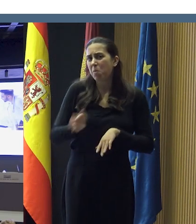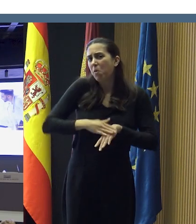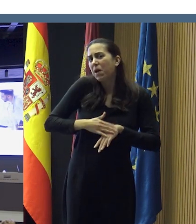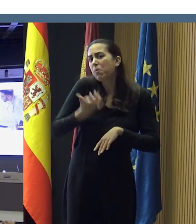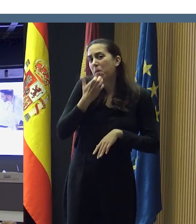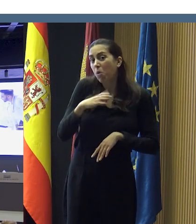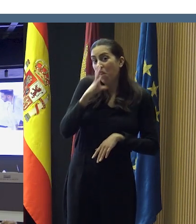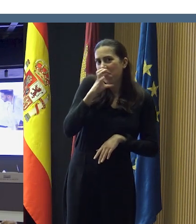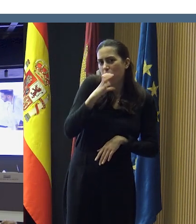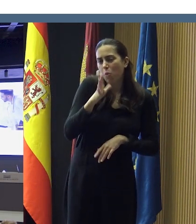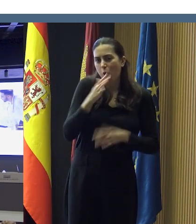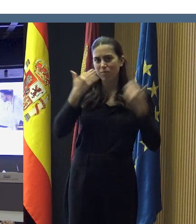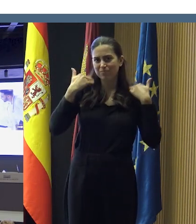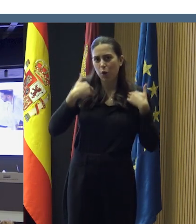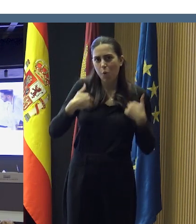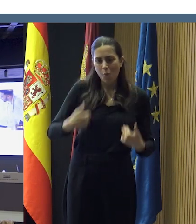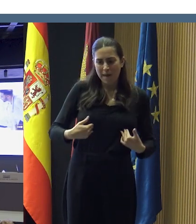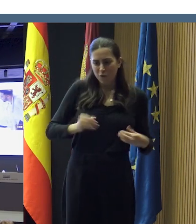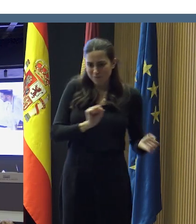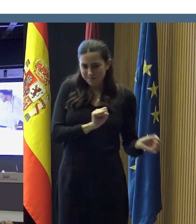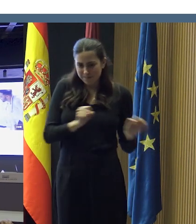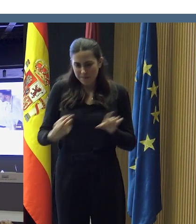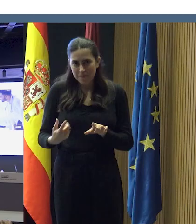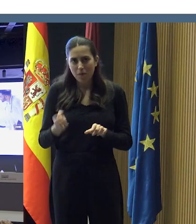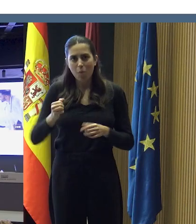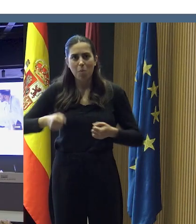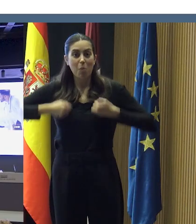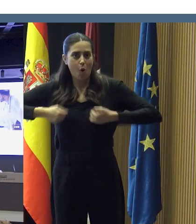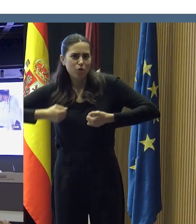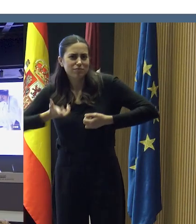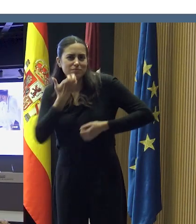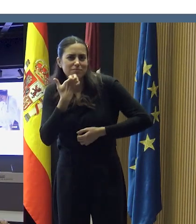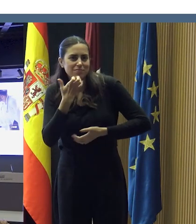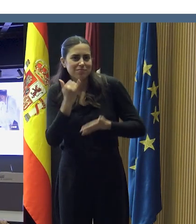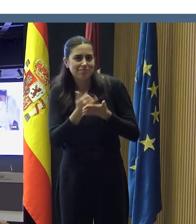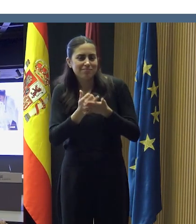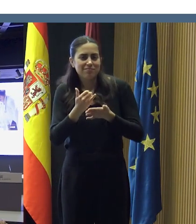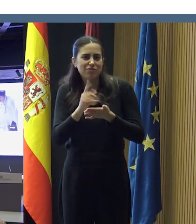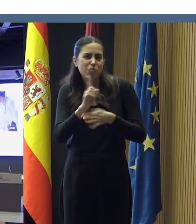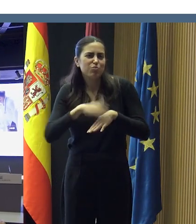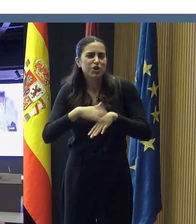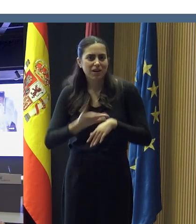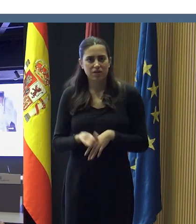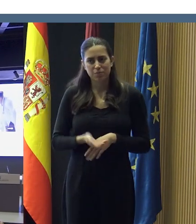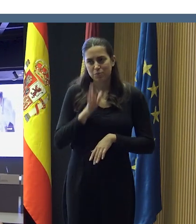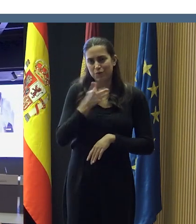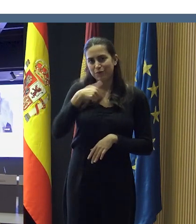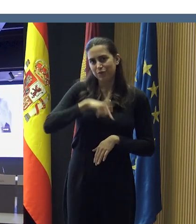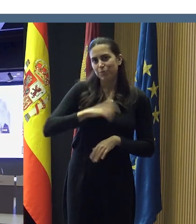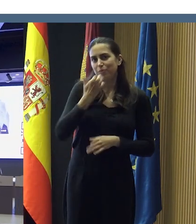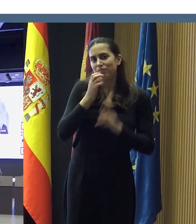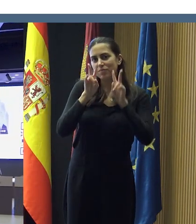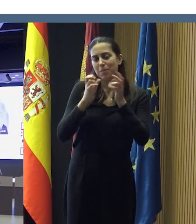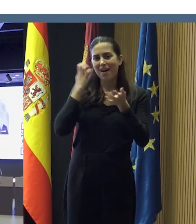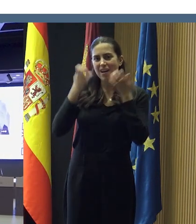ensayar con un cerdo que dicen que es el más parecido a, o con monos. que siempre se ve... Pues